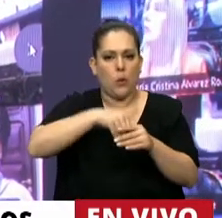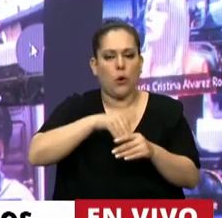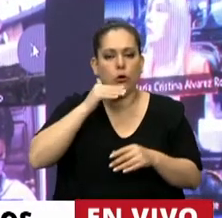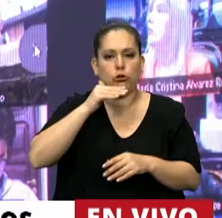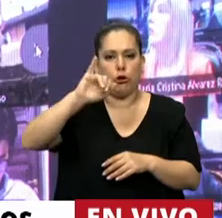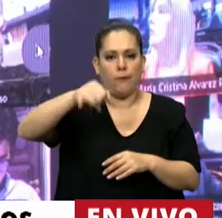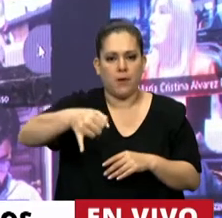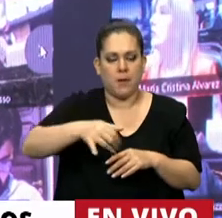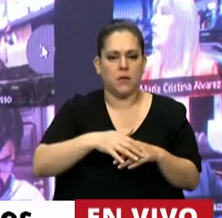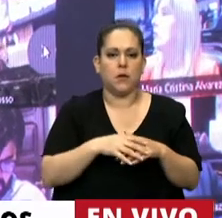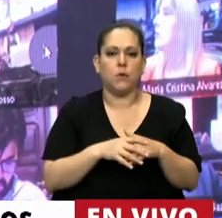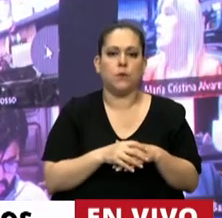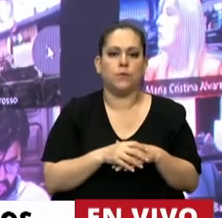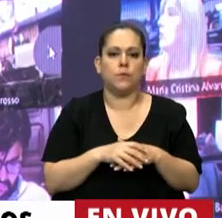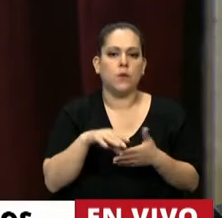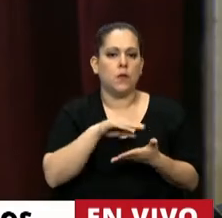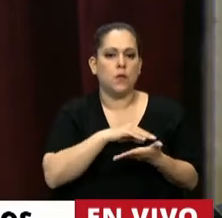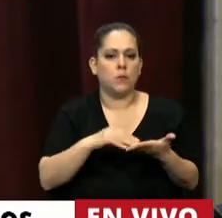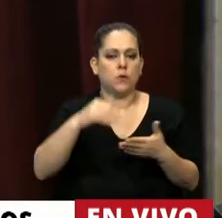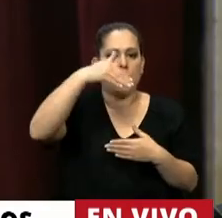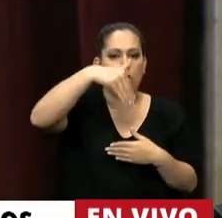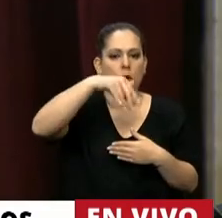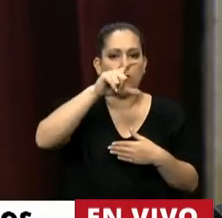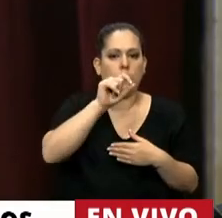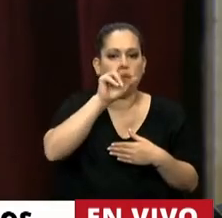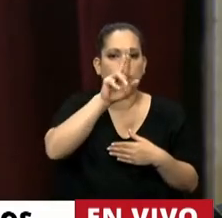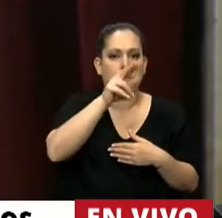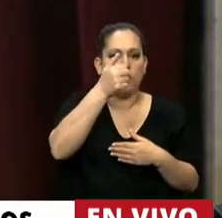Gracias. Diputado Leopoldo Moró.